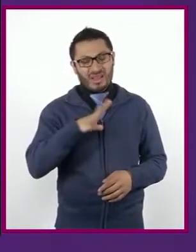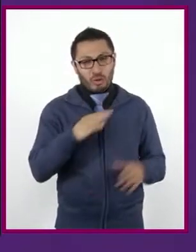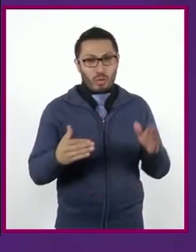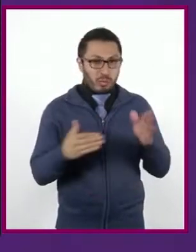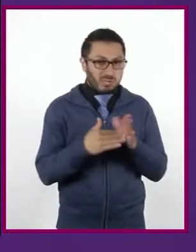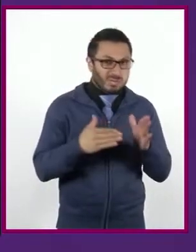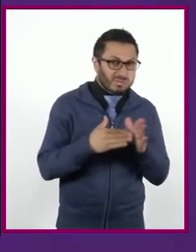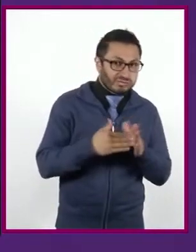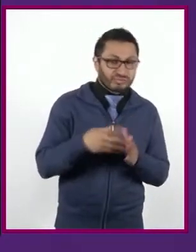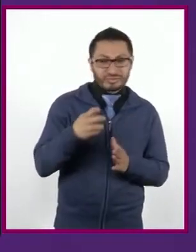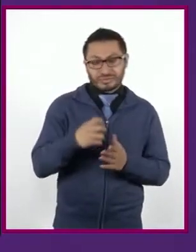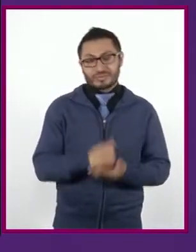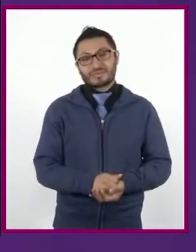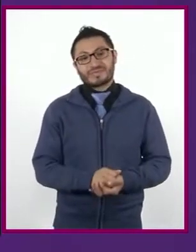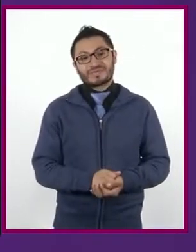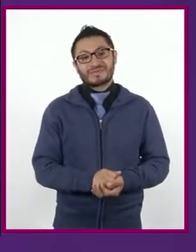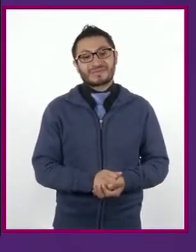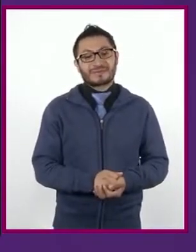el motor.